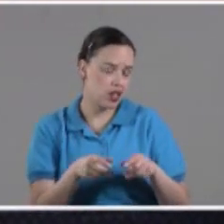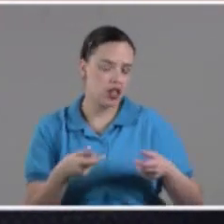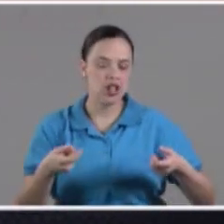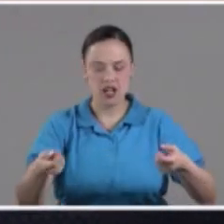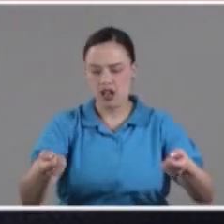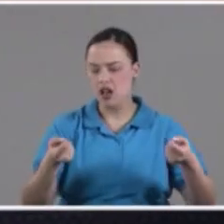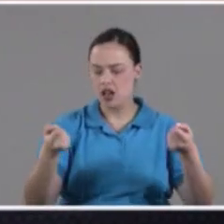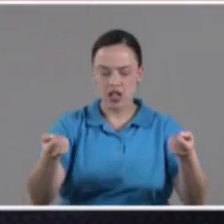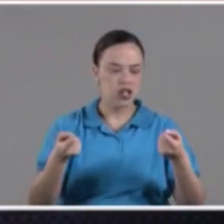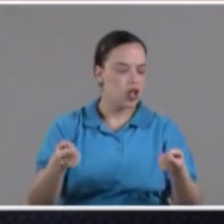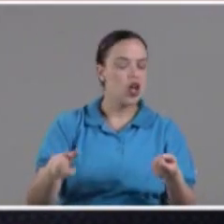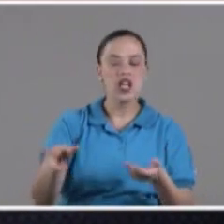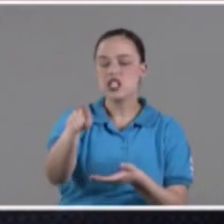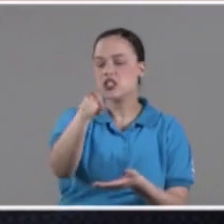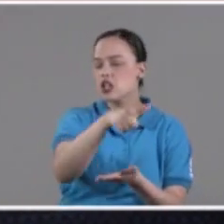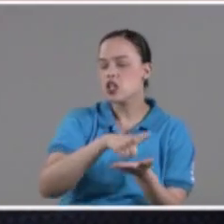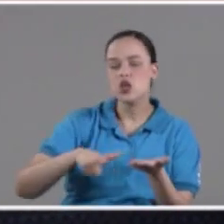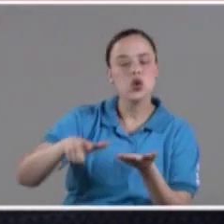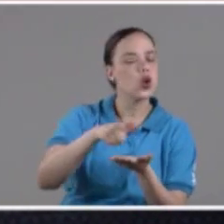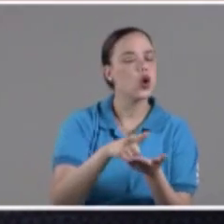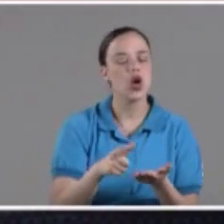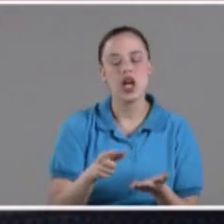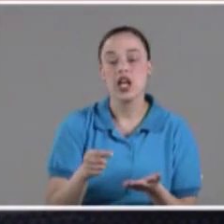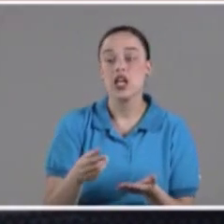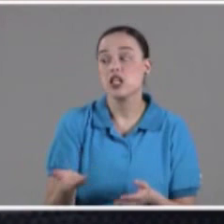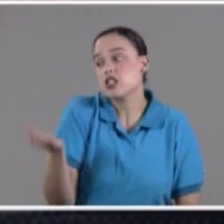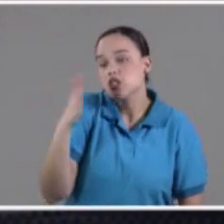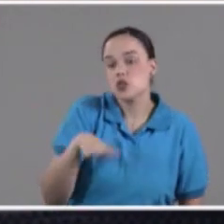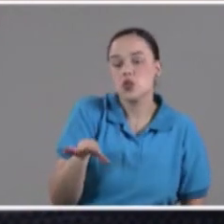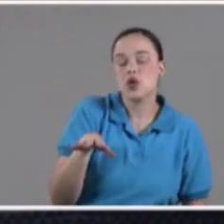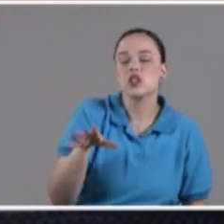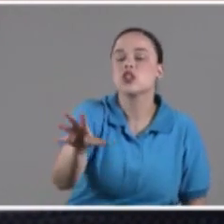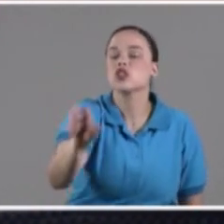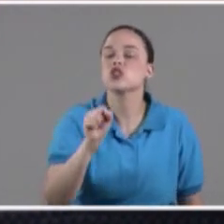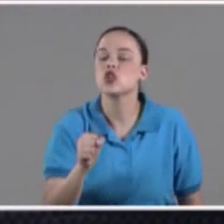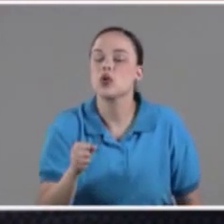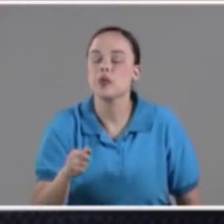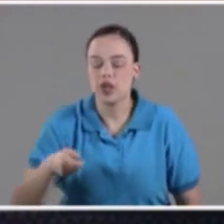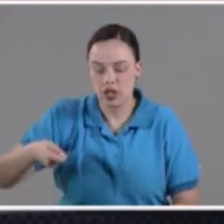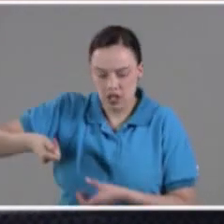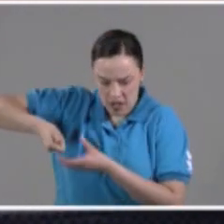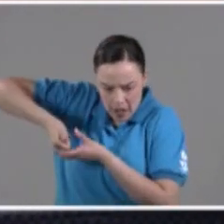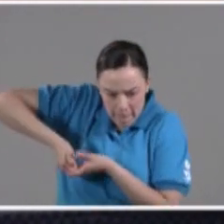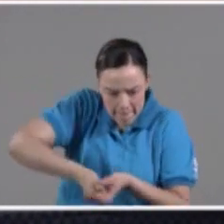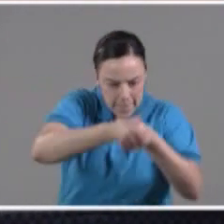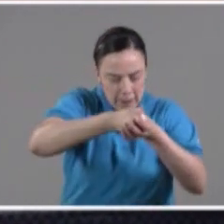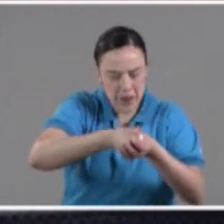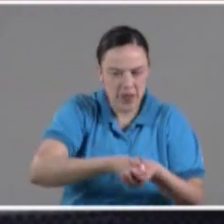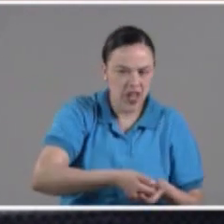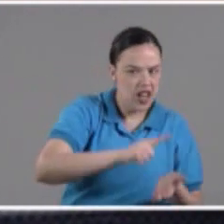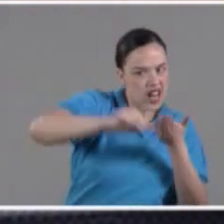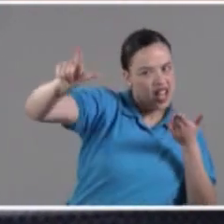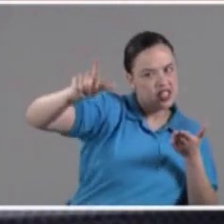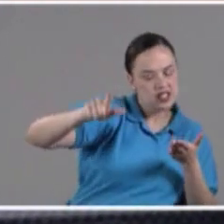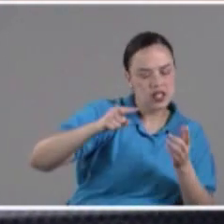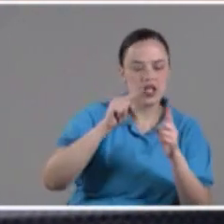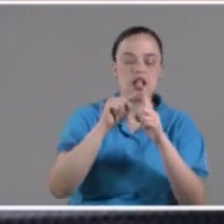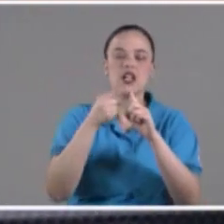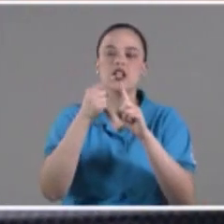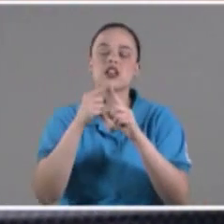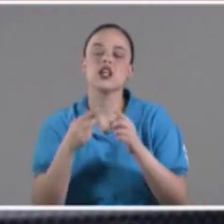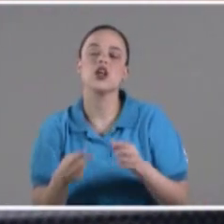en la era y después tomen el la pala esa y lanza en el trigo hacia arriba y